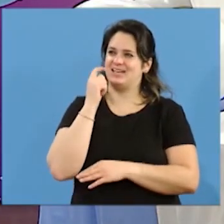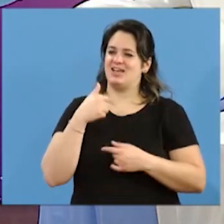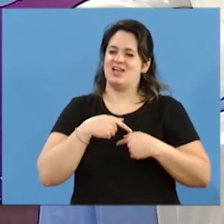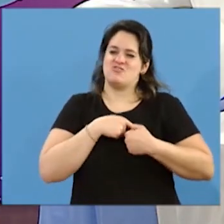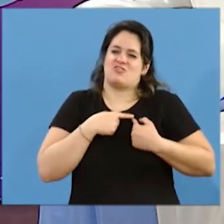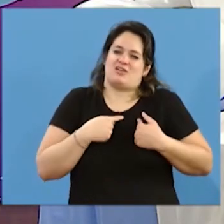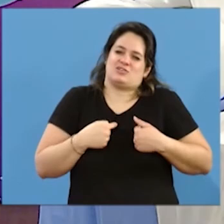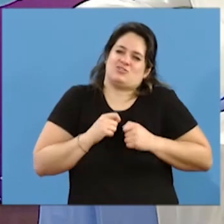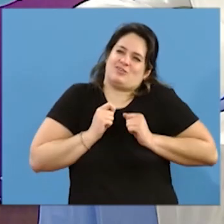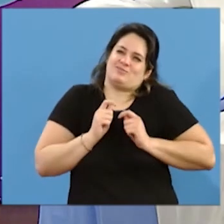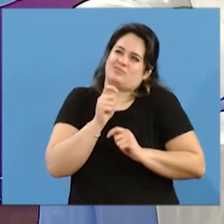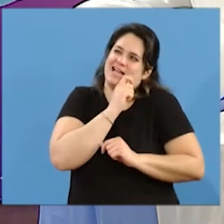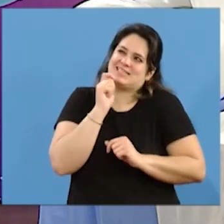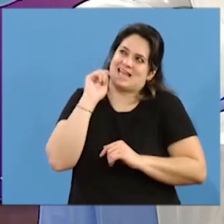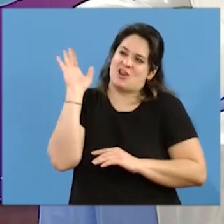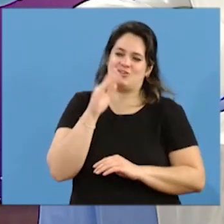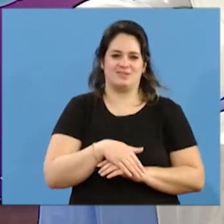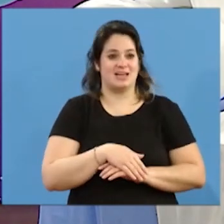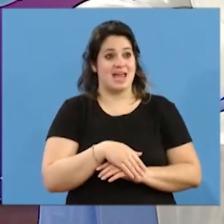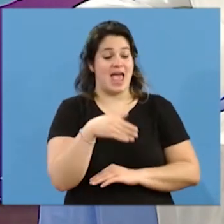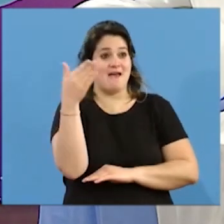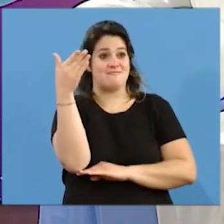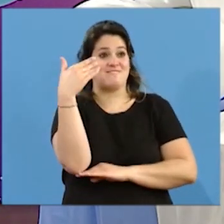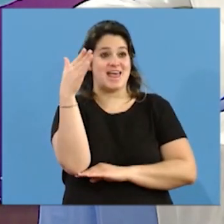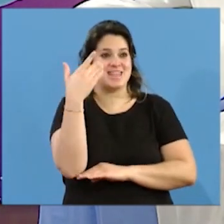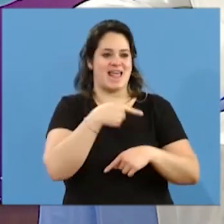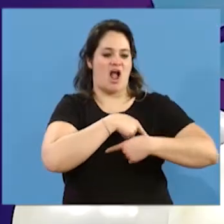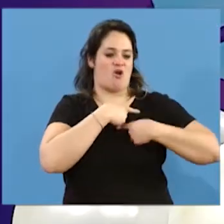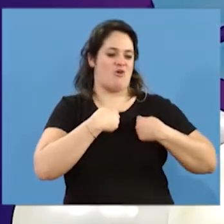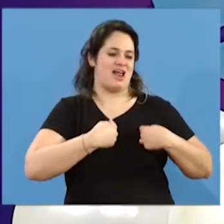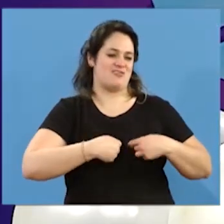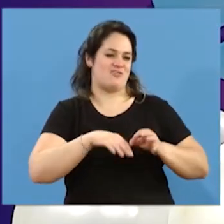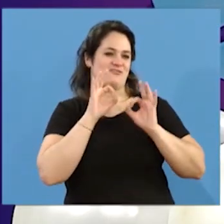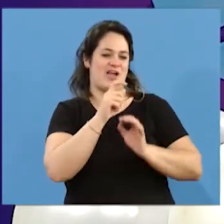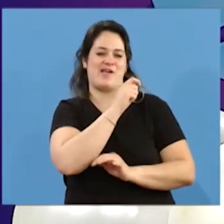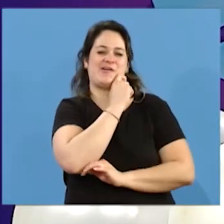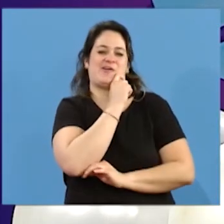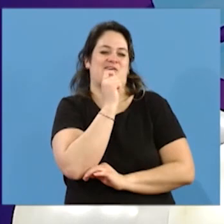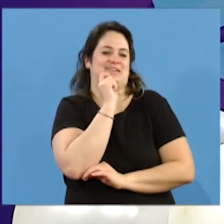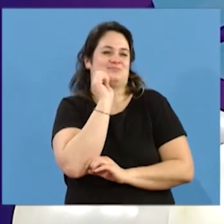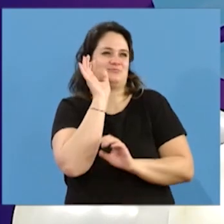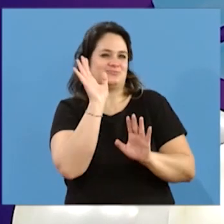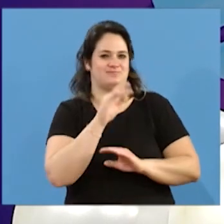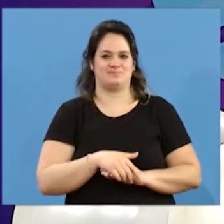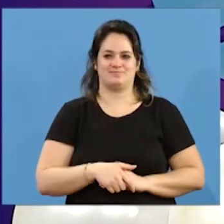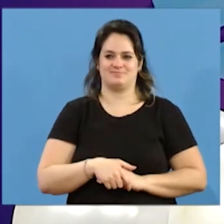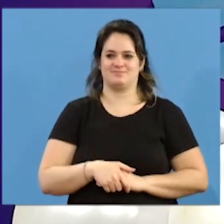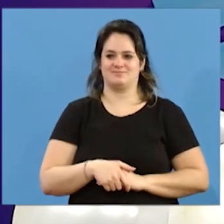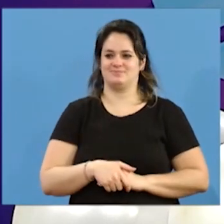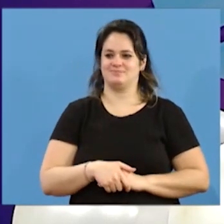mi corazón. Te saludo a ti, bandera, con todo mi corazón.